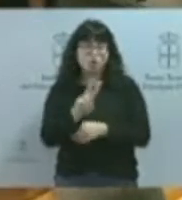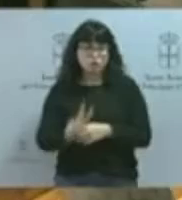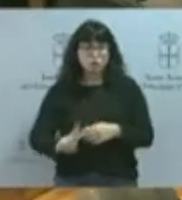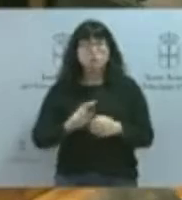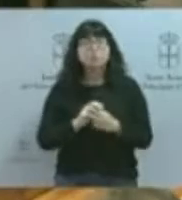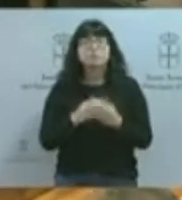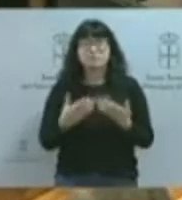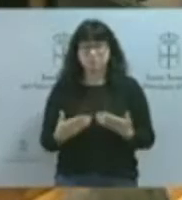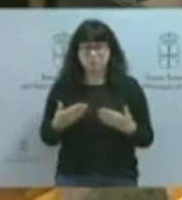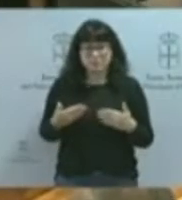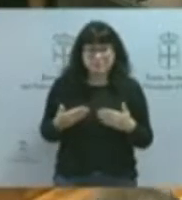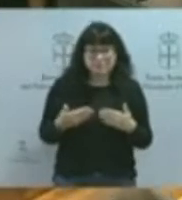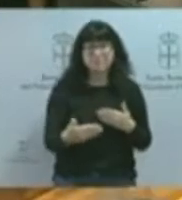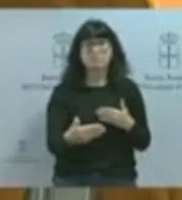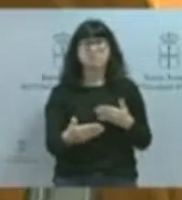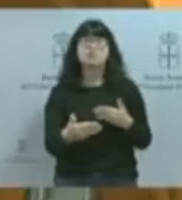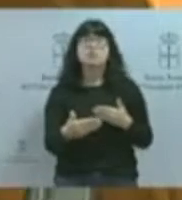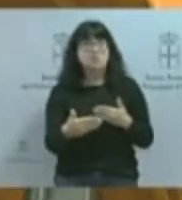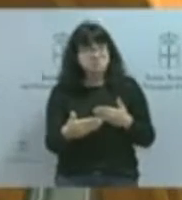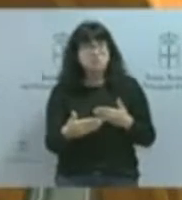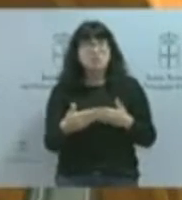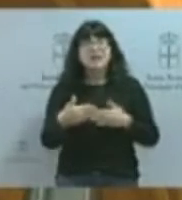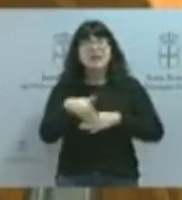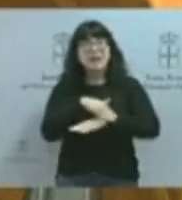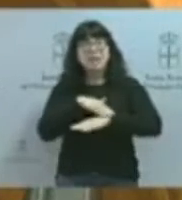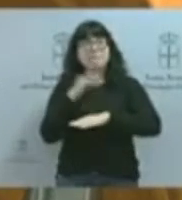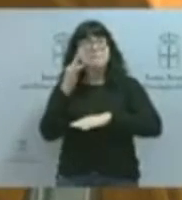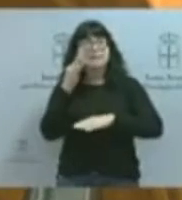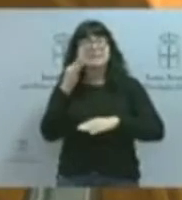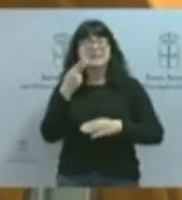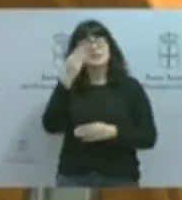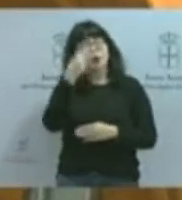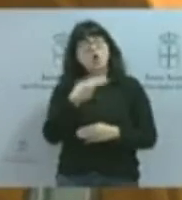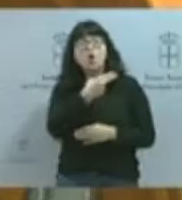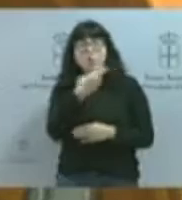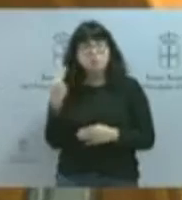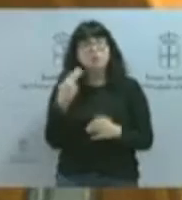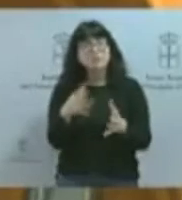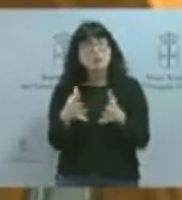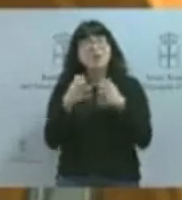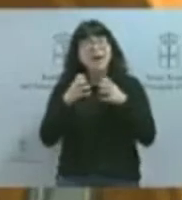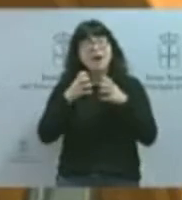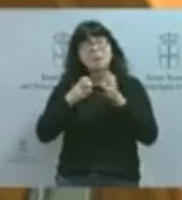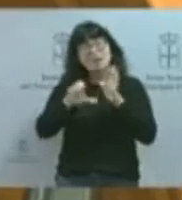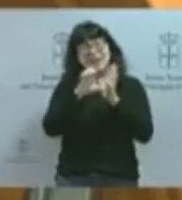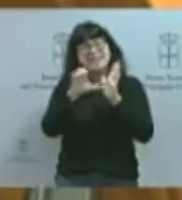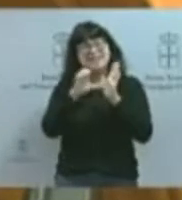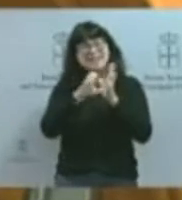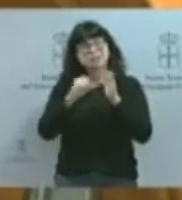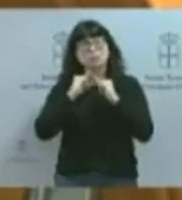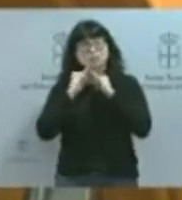de la ministra de aprobar ese estatuto de la industria electrointensiva que equilibre en este sentido los costes de la energía y, sobre todo, que nos